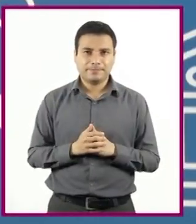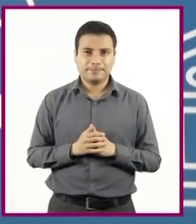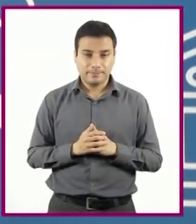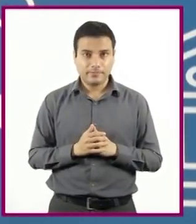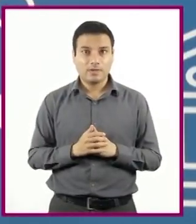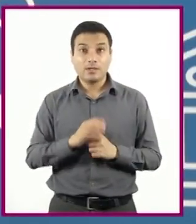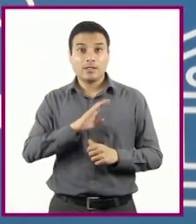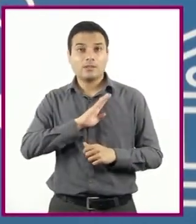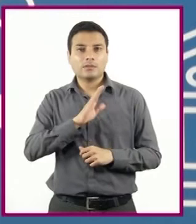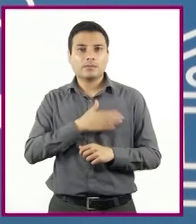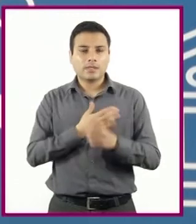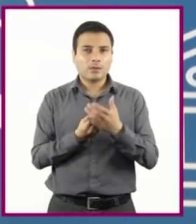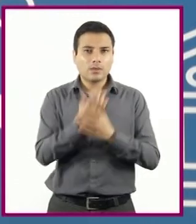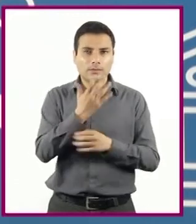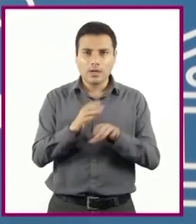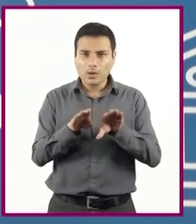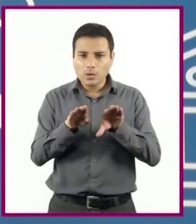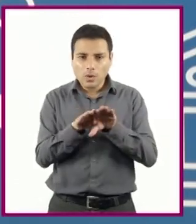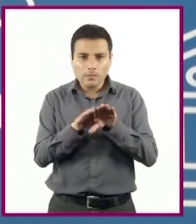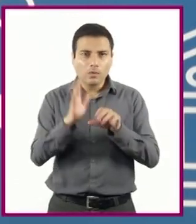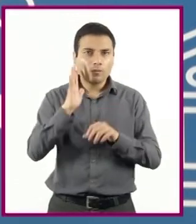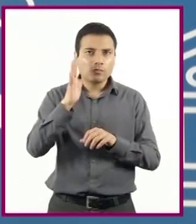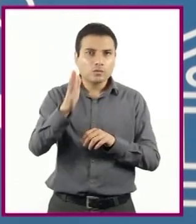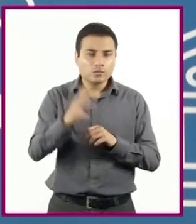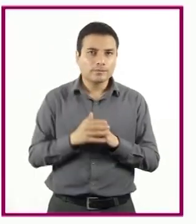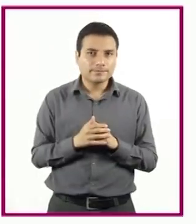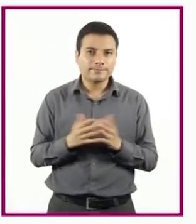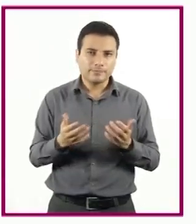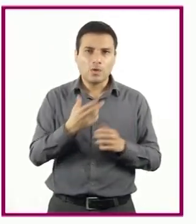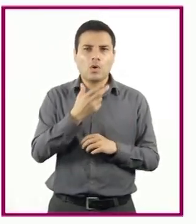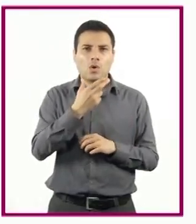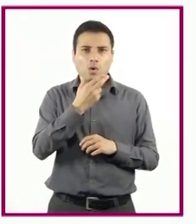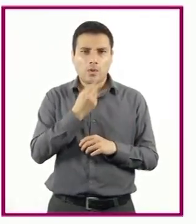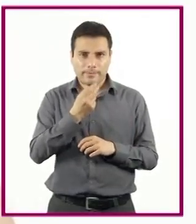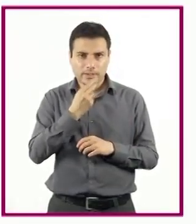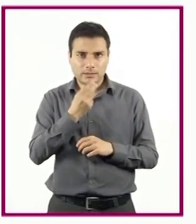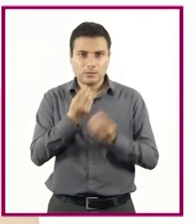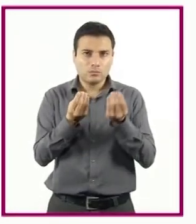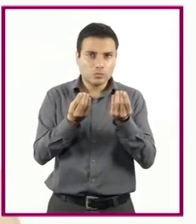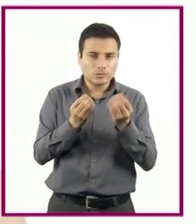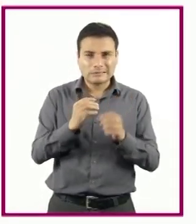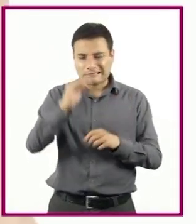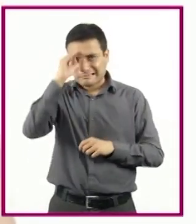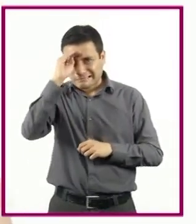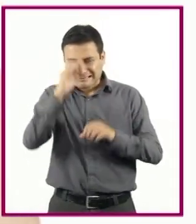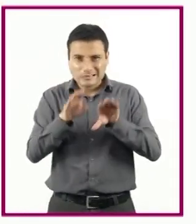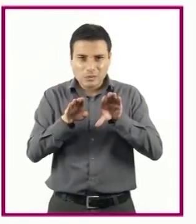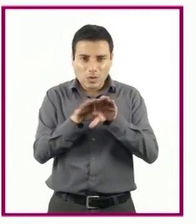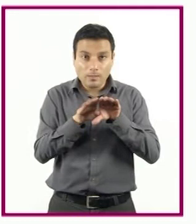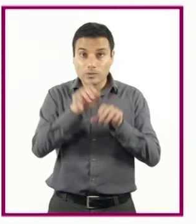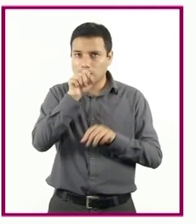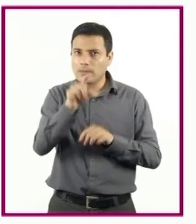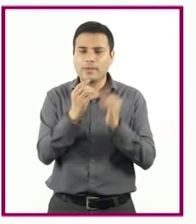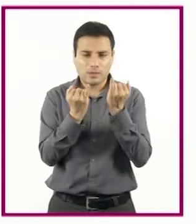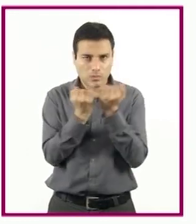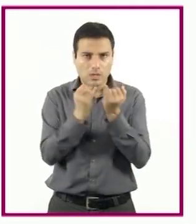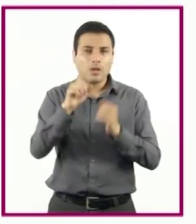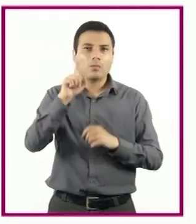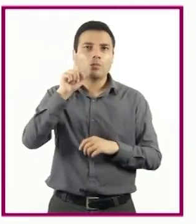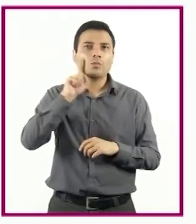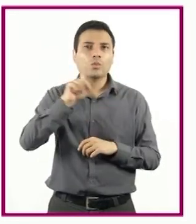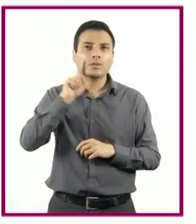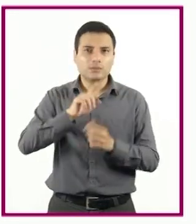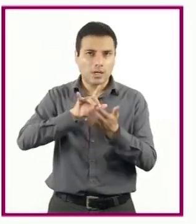Nueva España no eran actividades exclusivas de los hombres. Miles de mujeres, desde distintos frentes, colaboraron